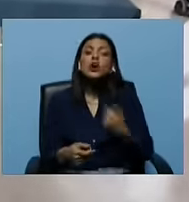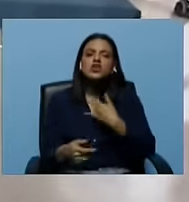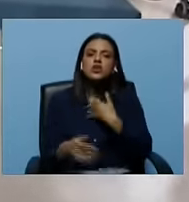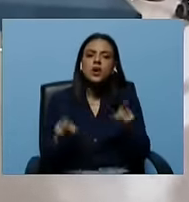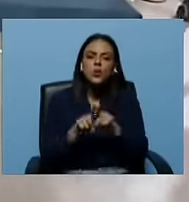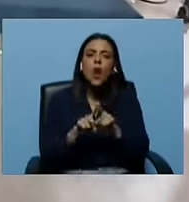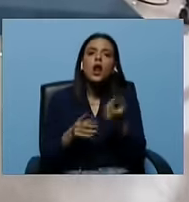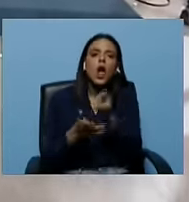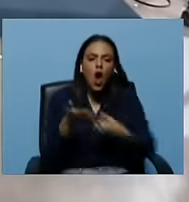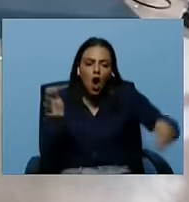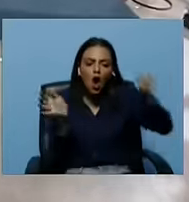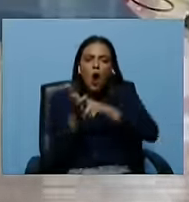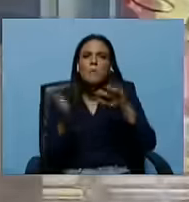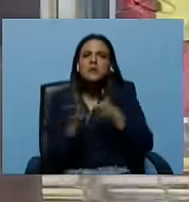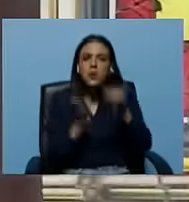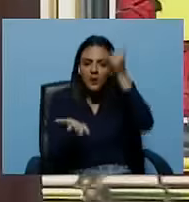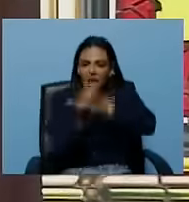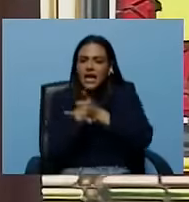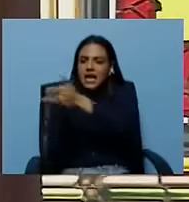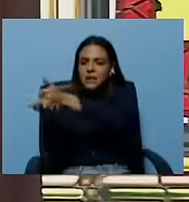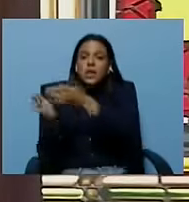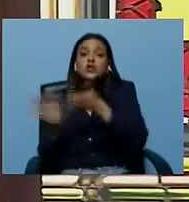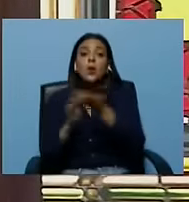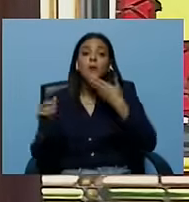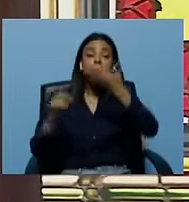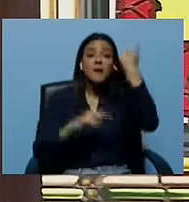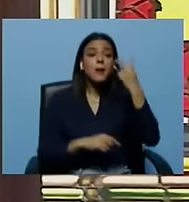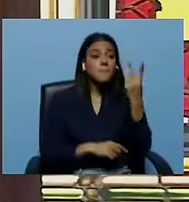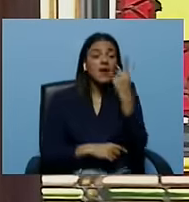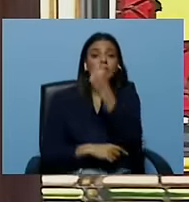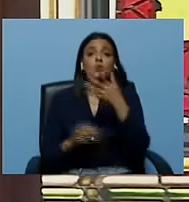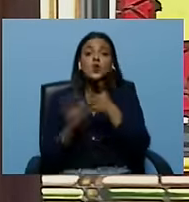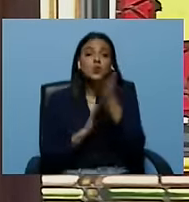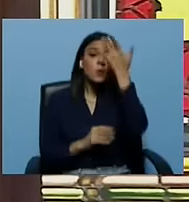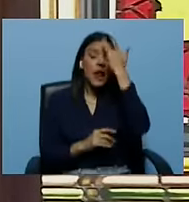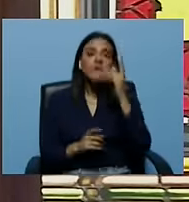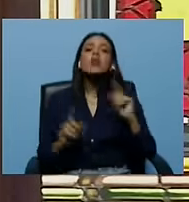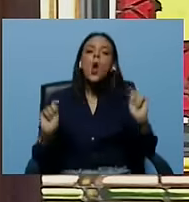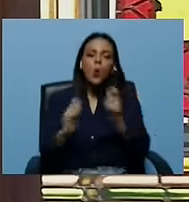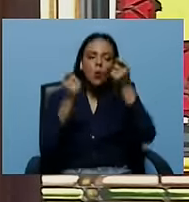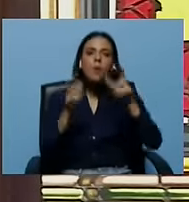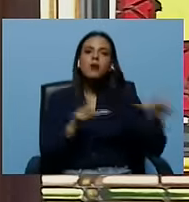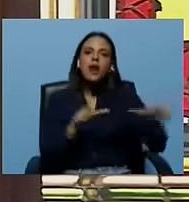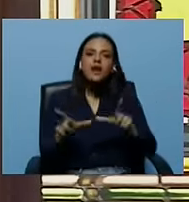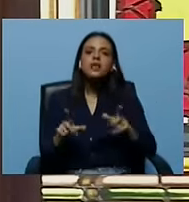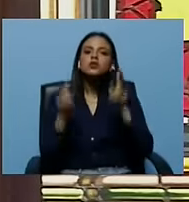la inversión y que termine su obra del 21 de abril también.